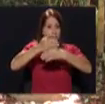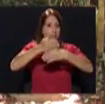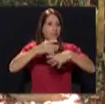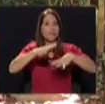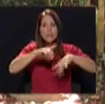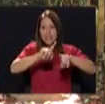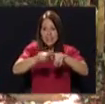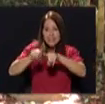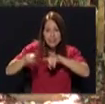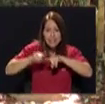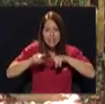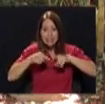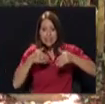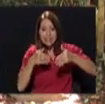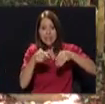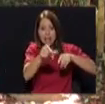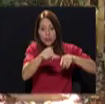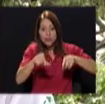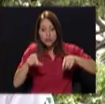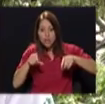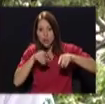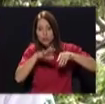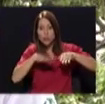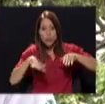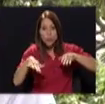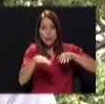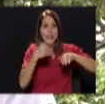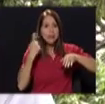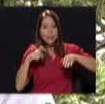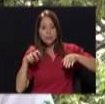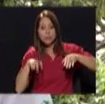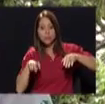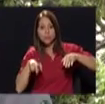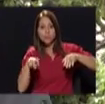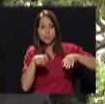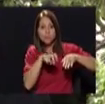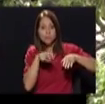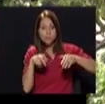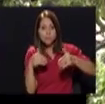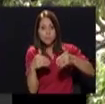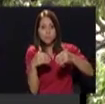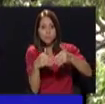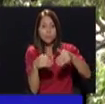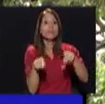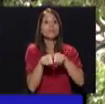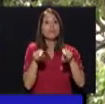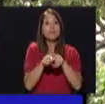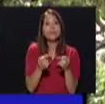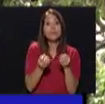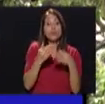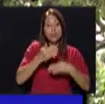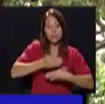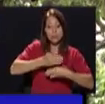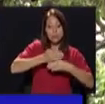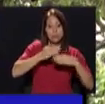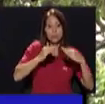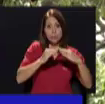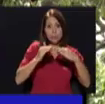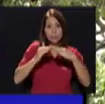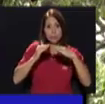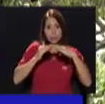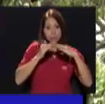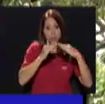mucho lo que son las construcciones, las estructuras, los patios, las riberas de los ríos, ¿verdad? Que están presentes ahí. Y